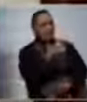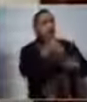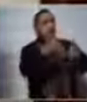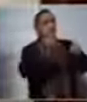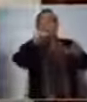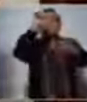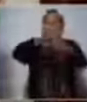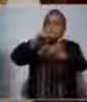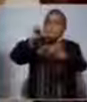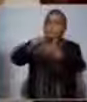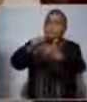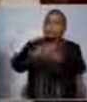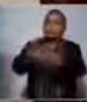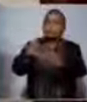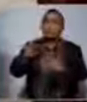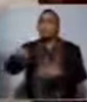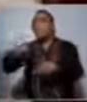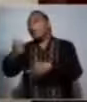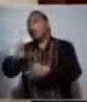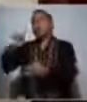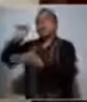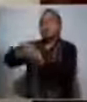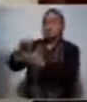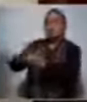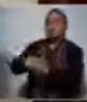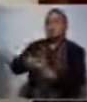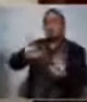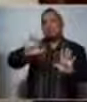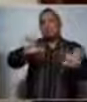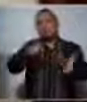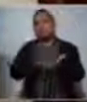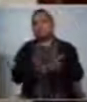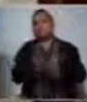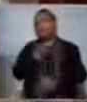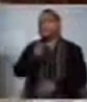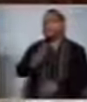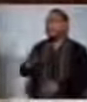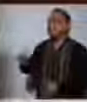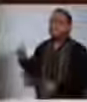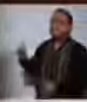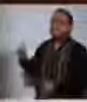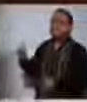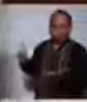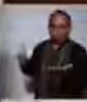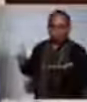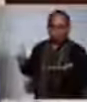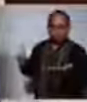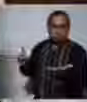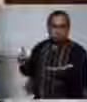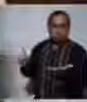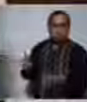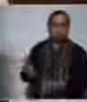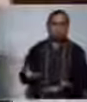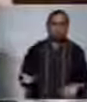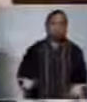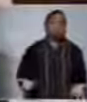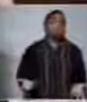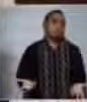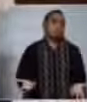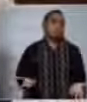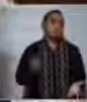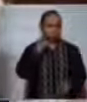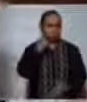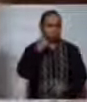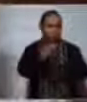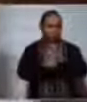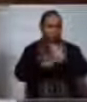Sí. puerta, y toca la otra puerta, y no te abren la puerta, entonces Dice: ya dice... me voy, ¿no? Ay, sí, no, ya no pude hacer el cateo porque no me abrieron la puerta. A ver, ahí se oye, a ver